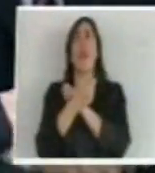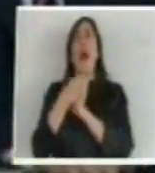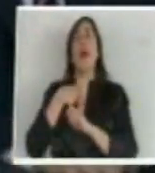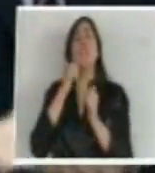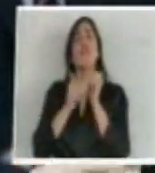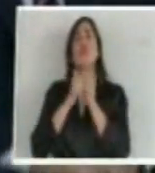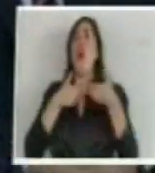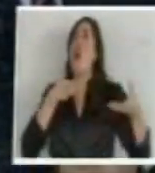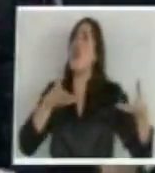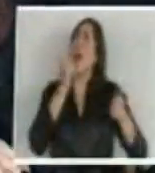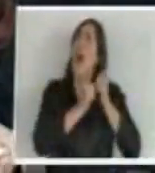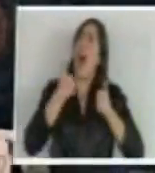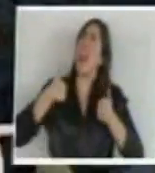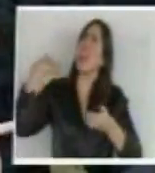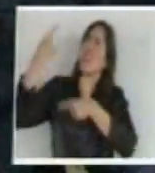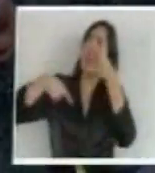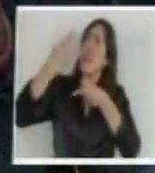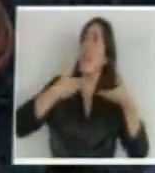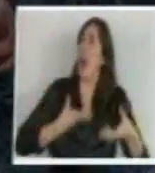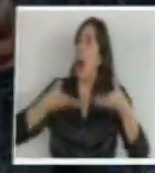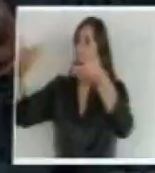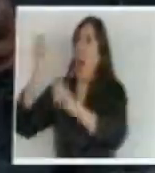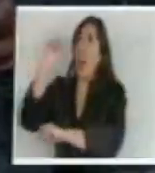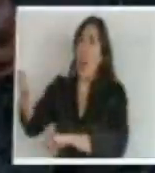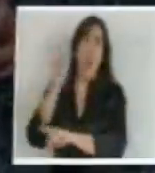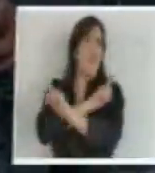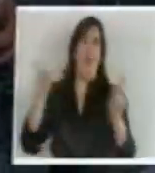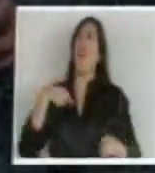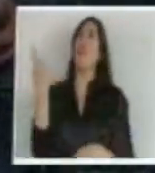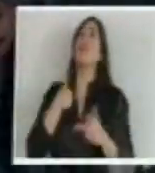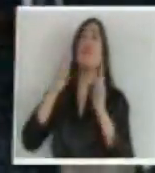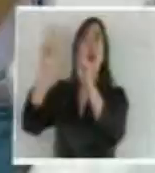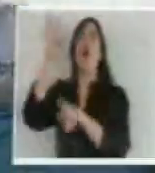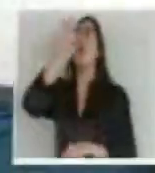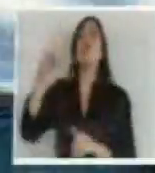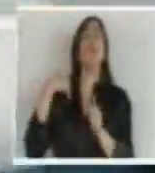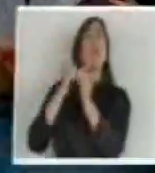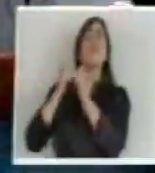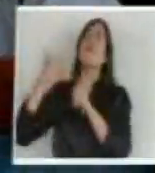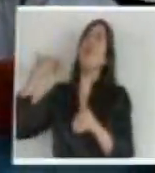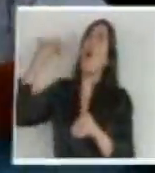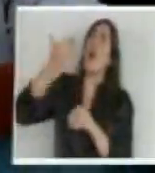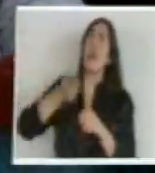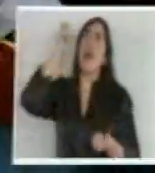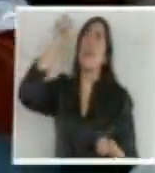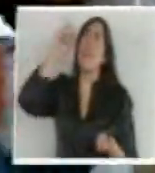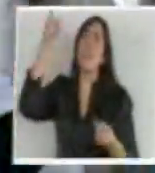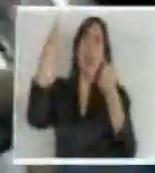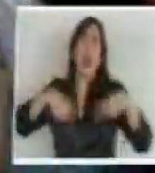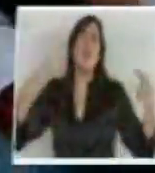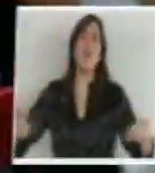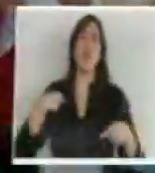historia, nosotros le decimos que jamás vamos a entregar nuestra historia, nuestras ideas y